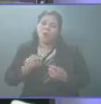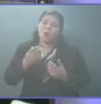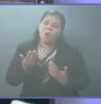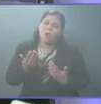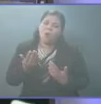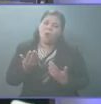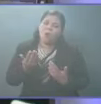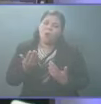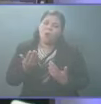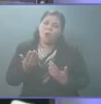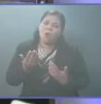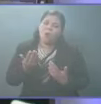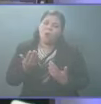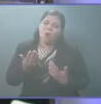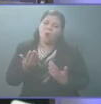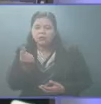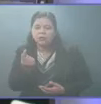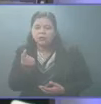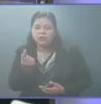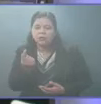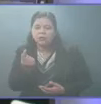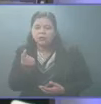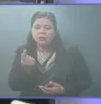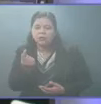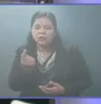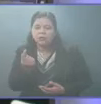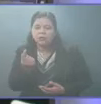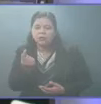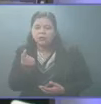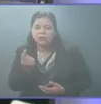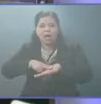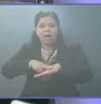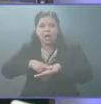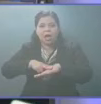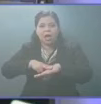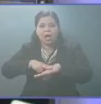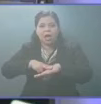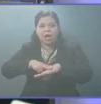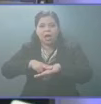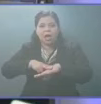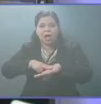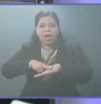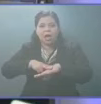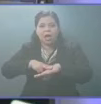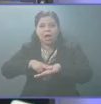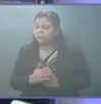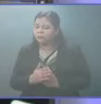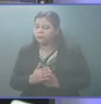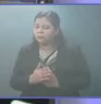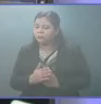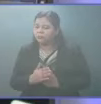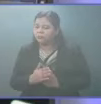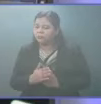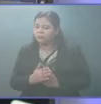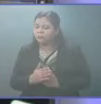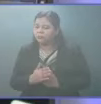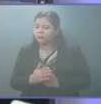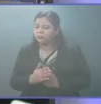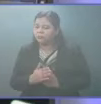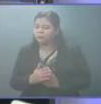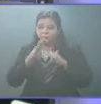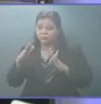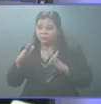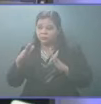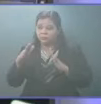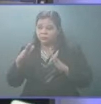se vuelve una polifarmacia o una polimedicación en el adulto mayor, el que él... de repente usted pregunta el